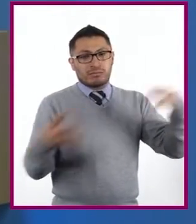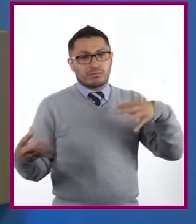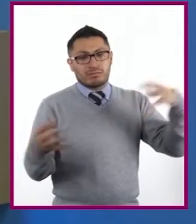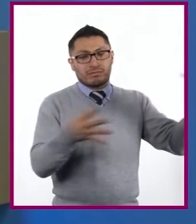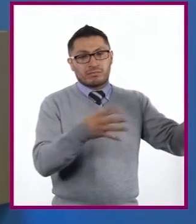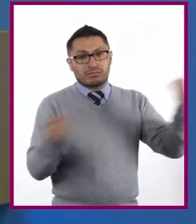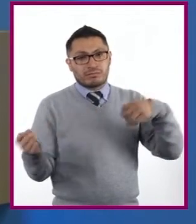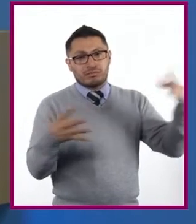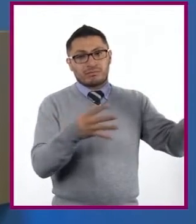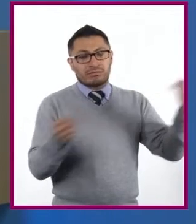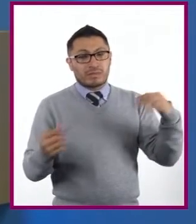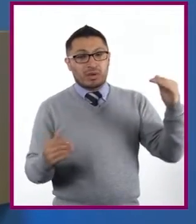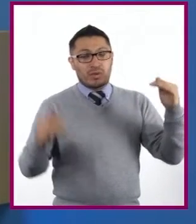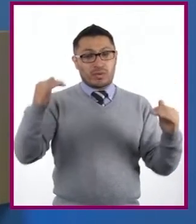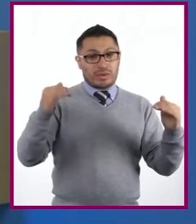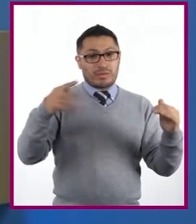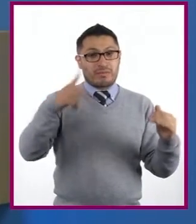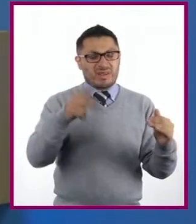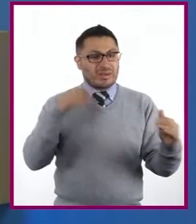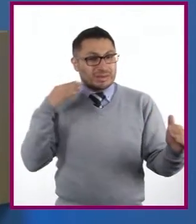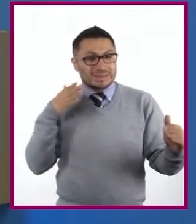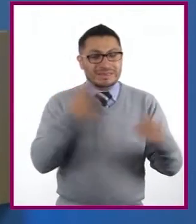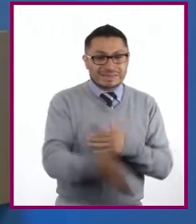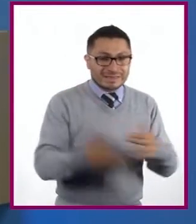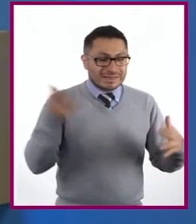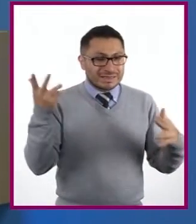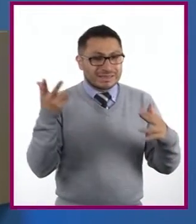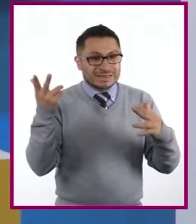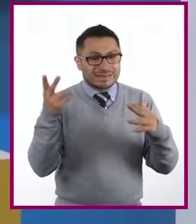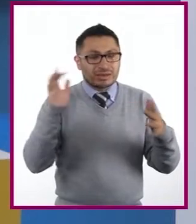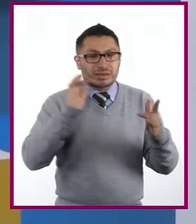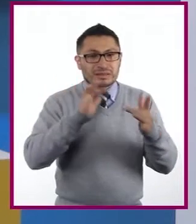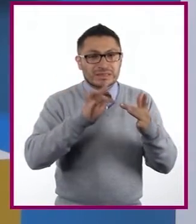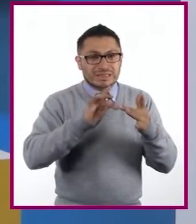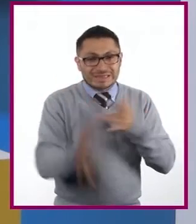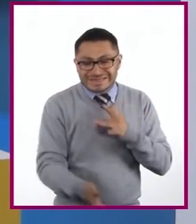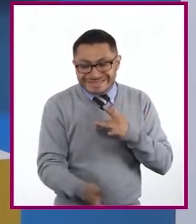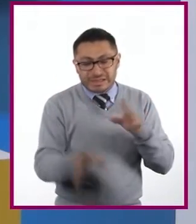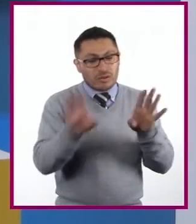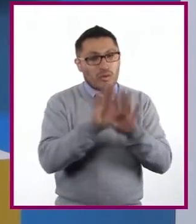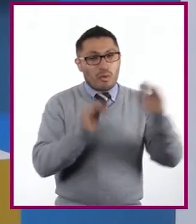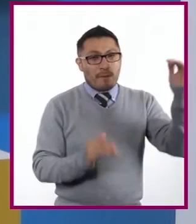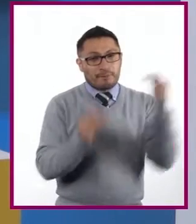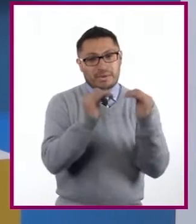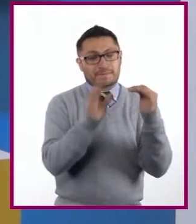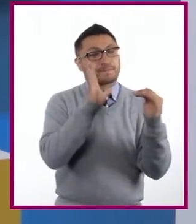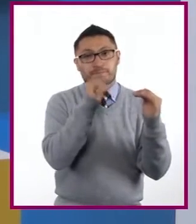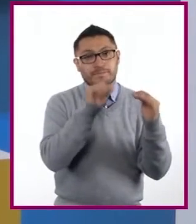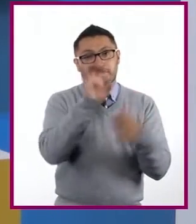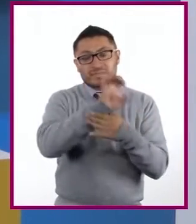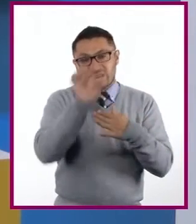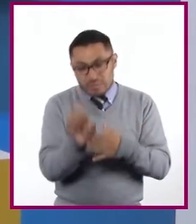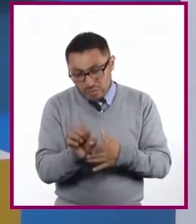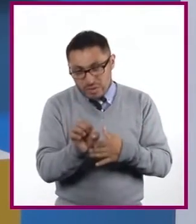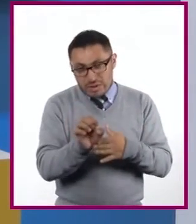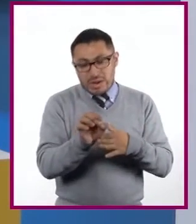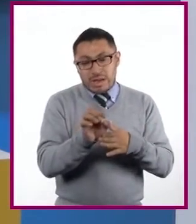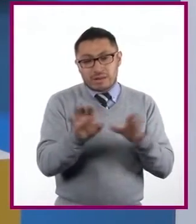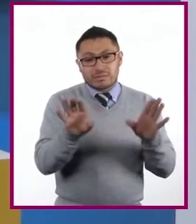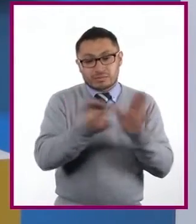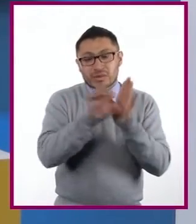proceso, no alcanzaremos el equilibrio térmico. Por ejemplo, ¿puedes servirte un poco de café de este termo,